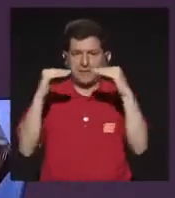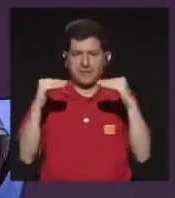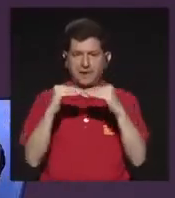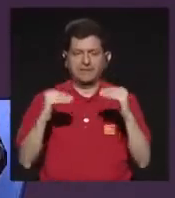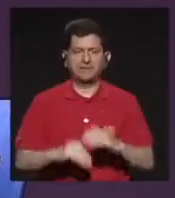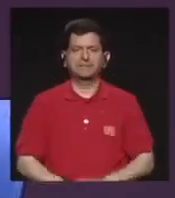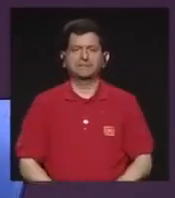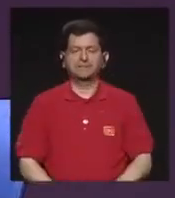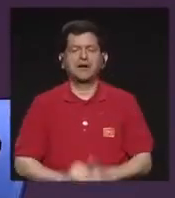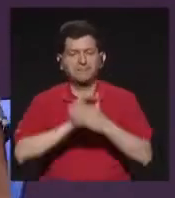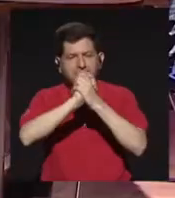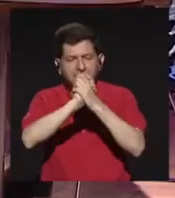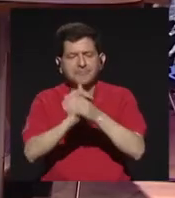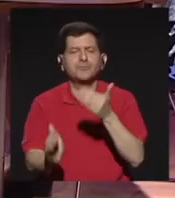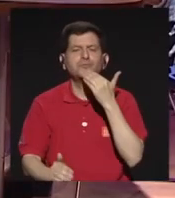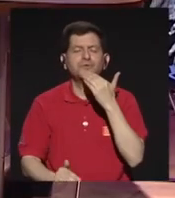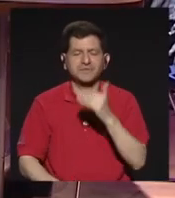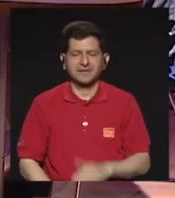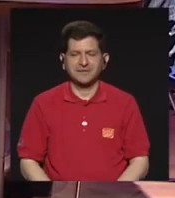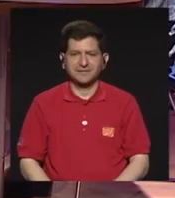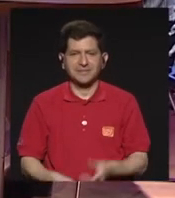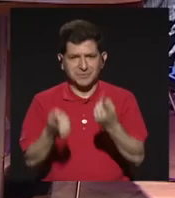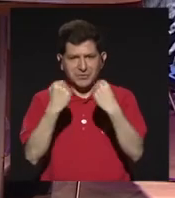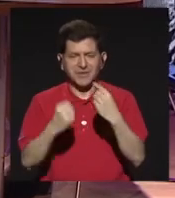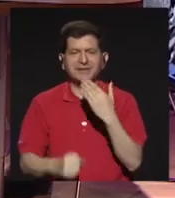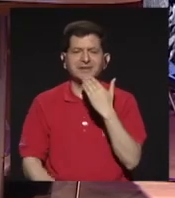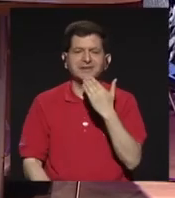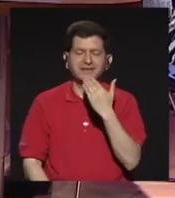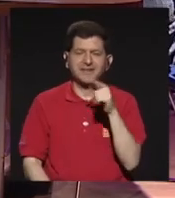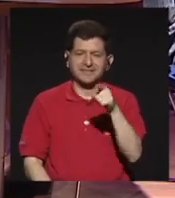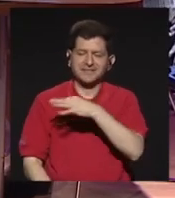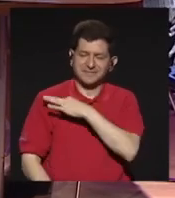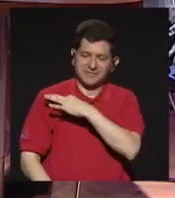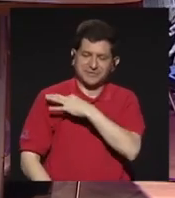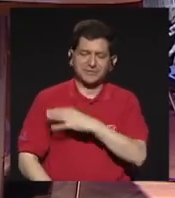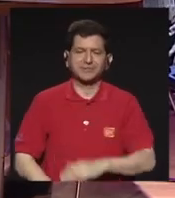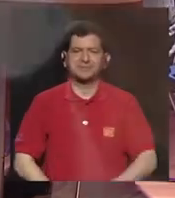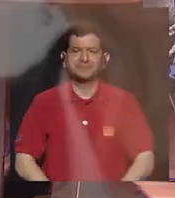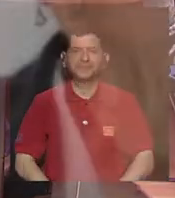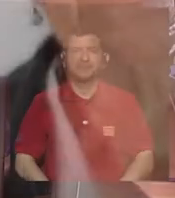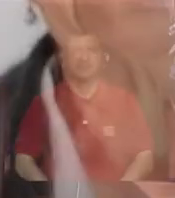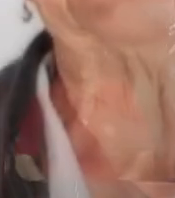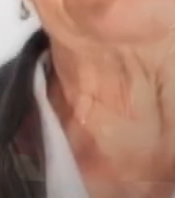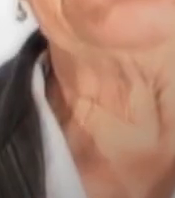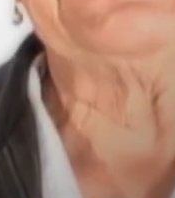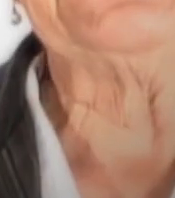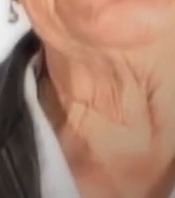eso es. Las felicito, muchas gracias por estar con nosotros. Gracias por la invitación. Mi amado.